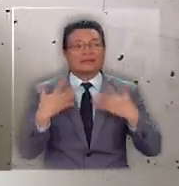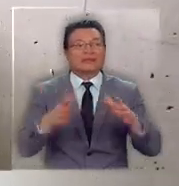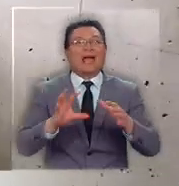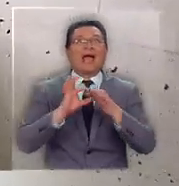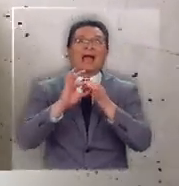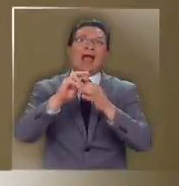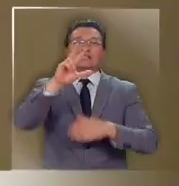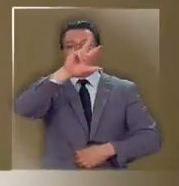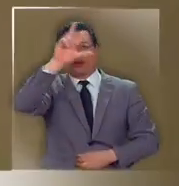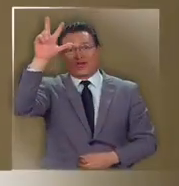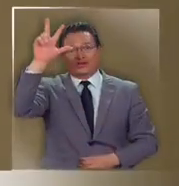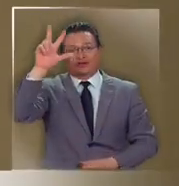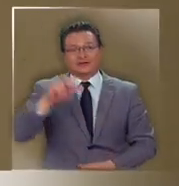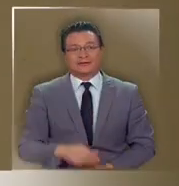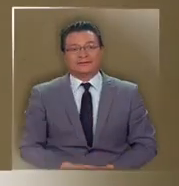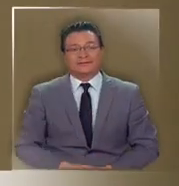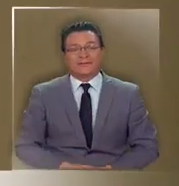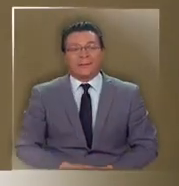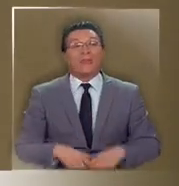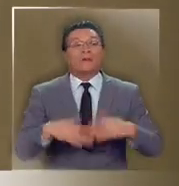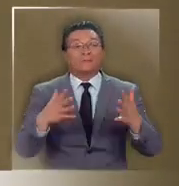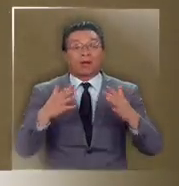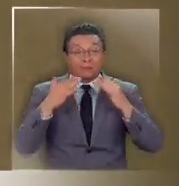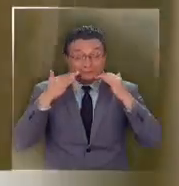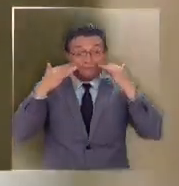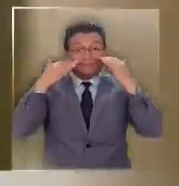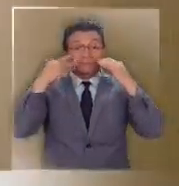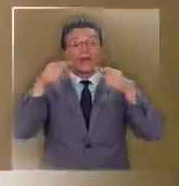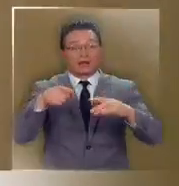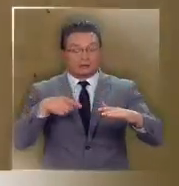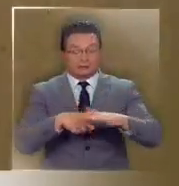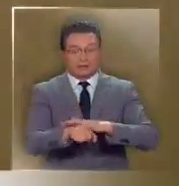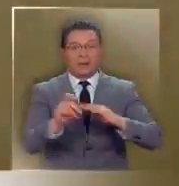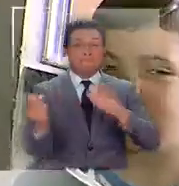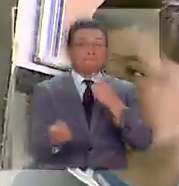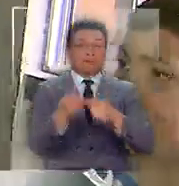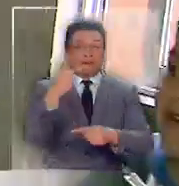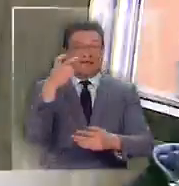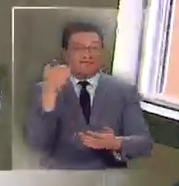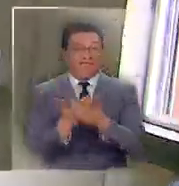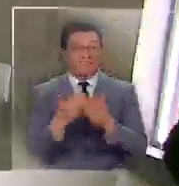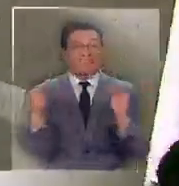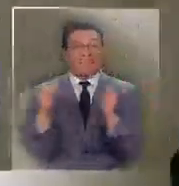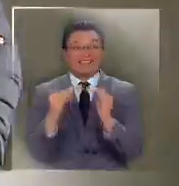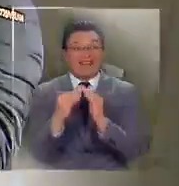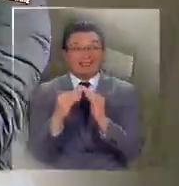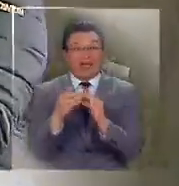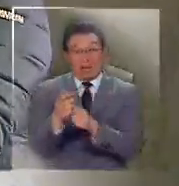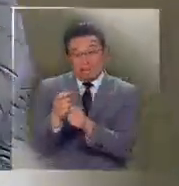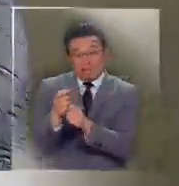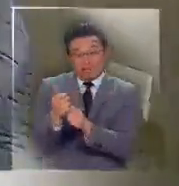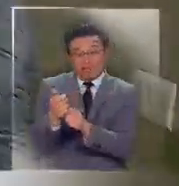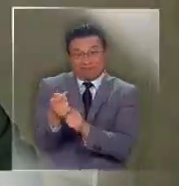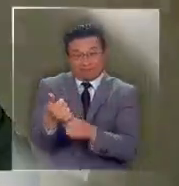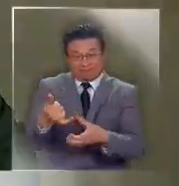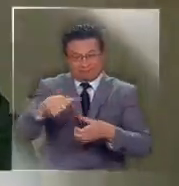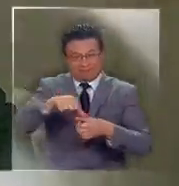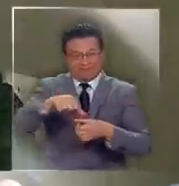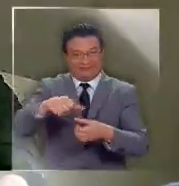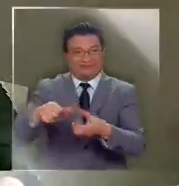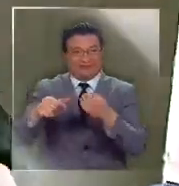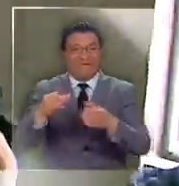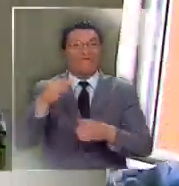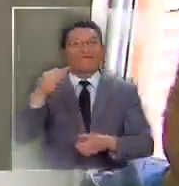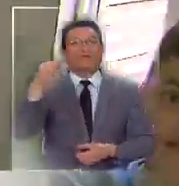Dios. Emoción al entrar por primera vez a sus viviendas, descorchar la champaña por un